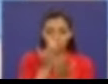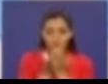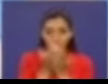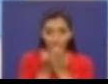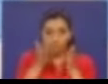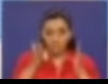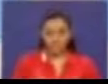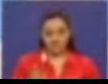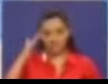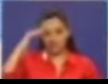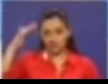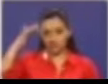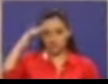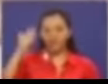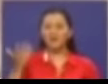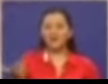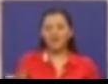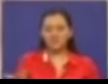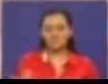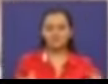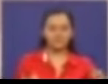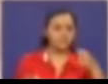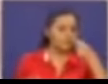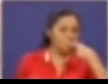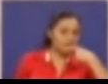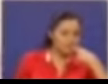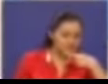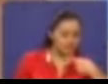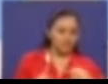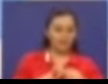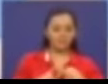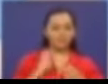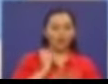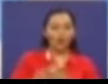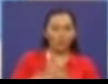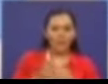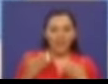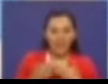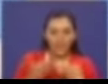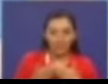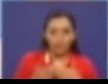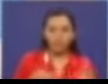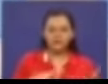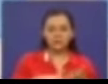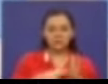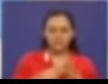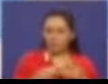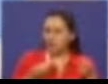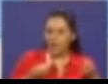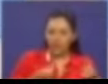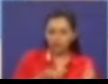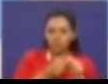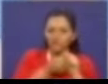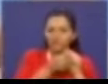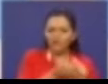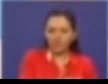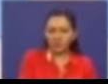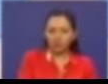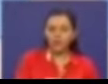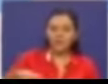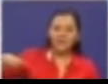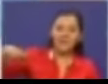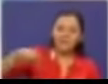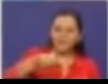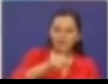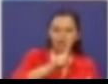administrativos son gastos corrientes. Medicinas, insumos médicos, son gastos corrientes. No es una inversión, algo